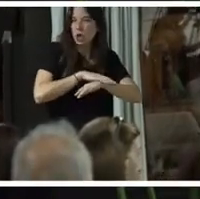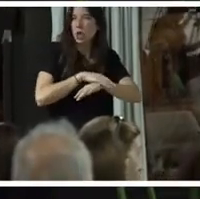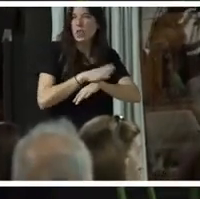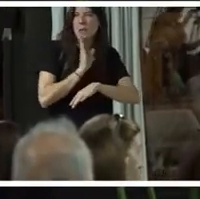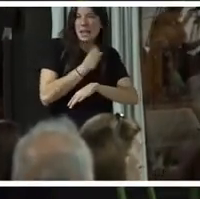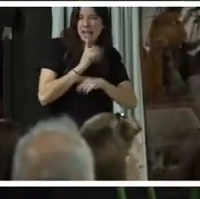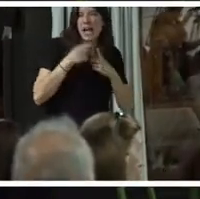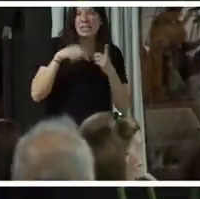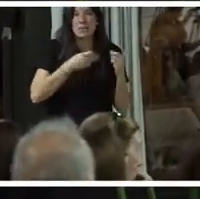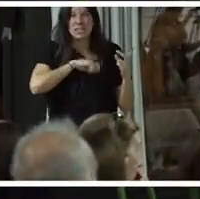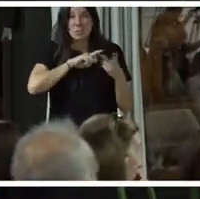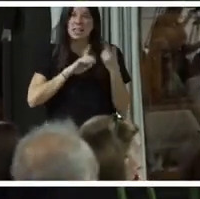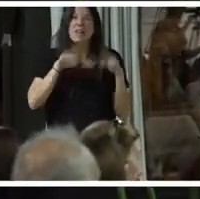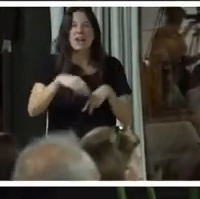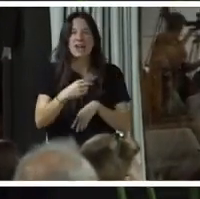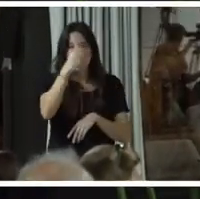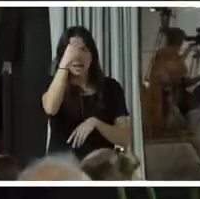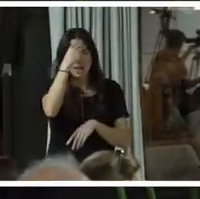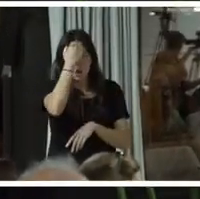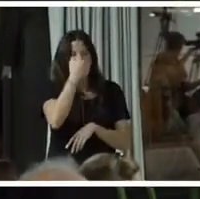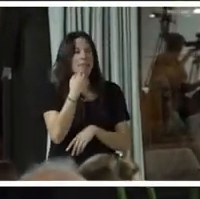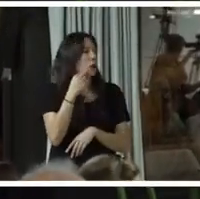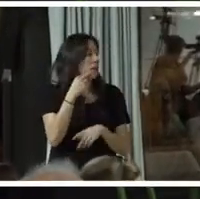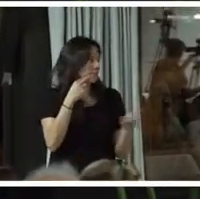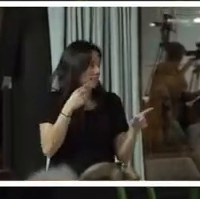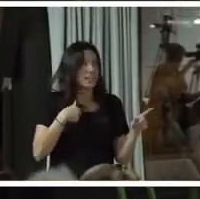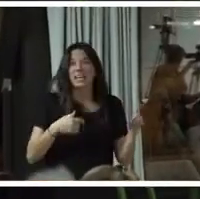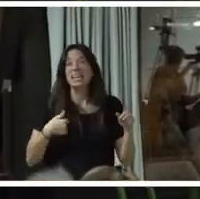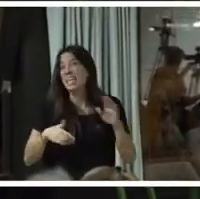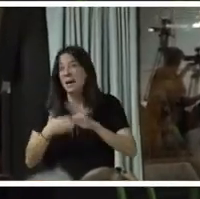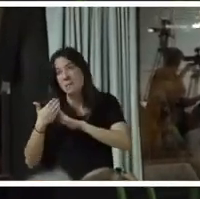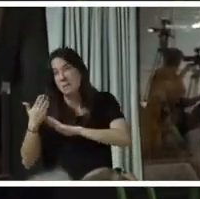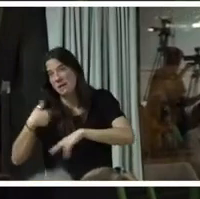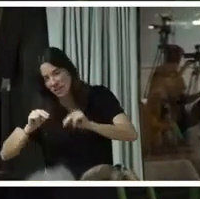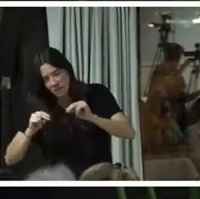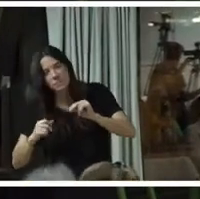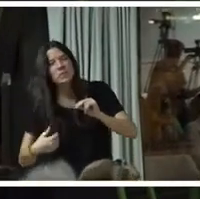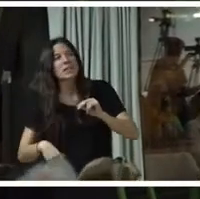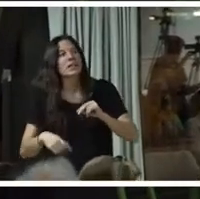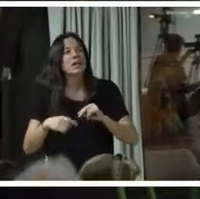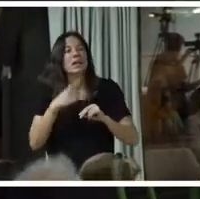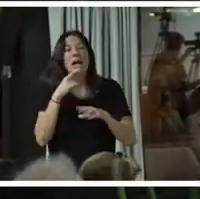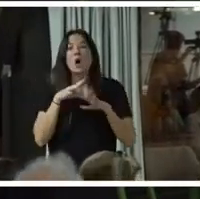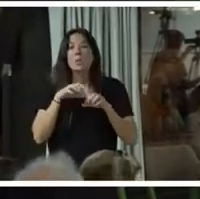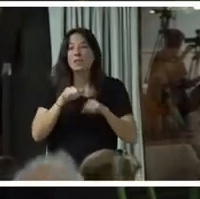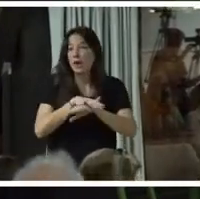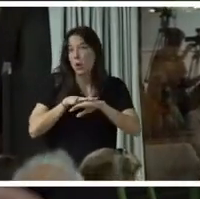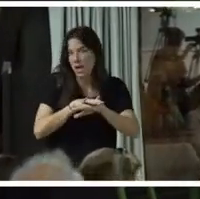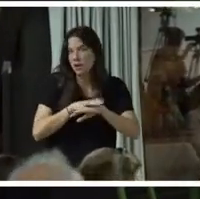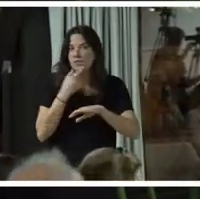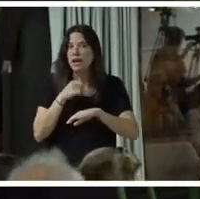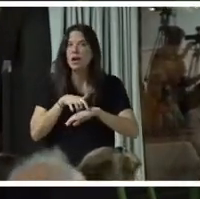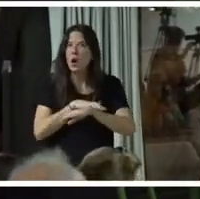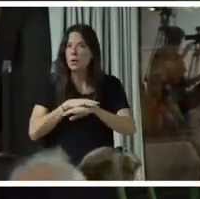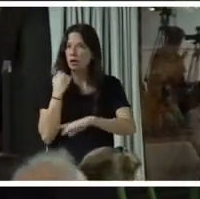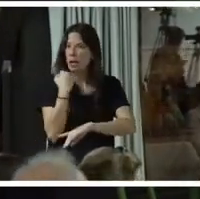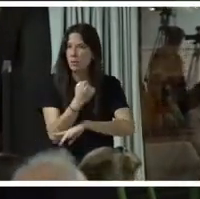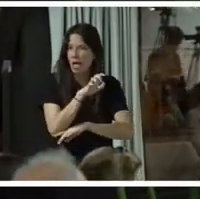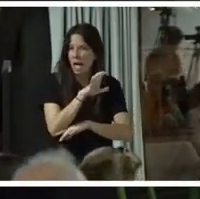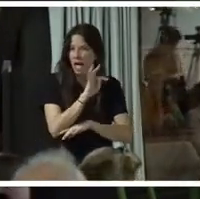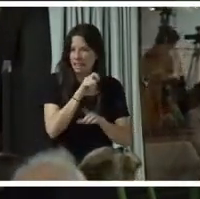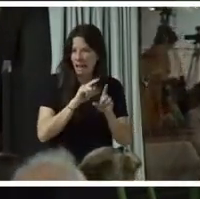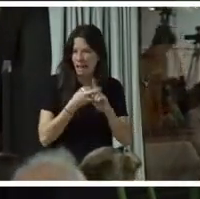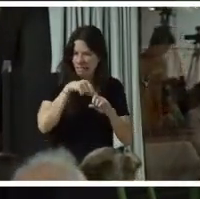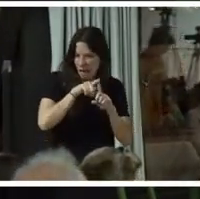como además y termino de verdad como todo estoa unido a la formación de gobierno a que este gobierno le apoye a la eta a que la